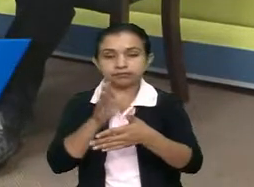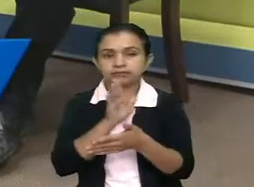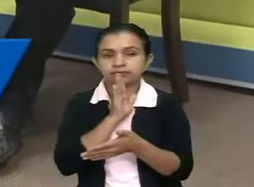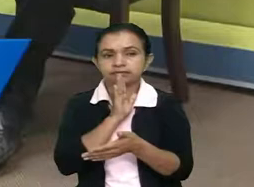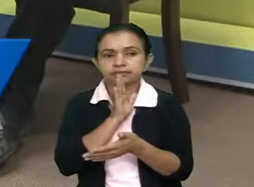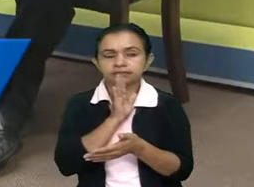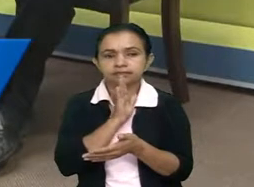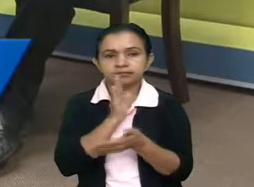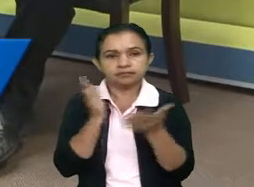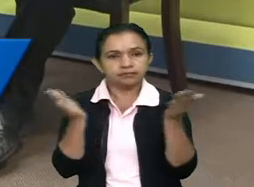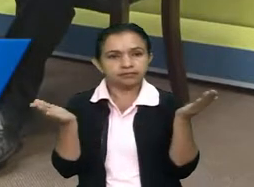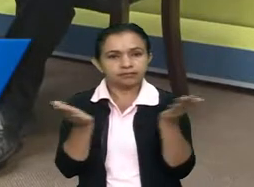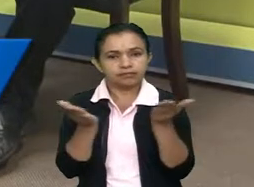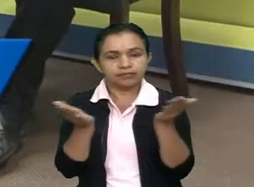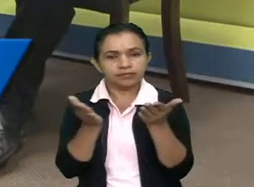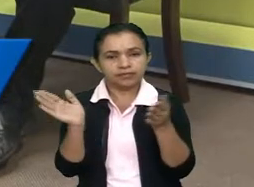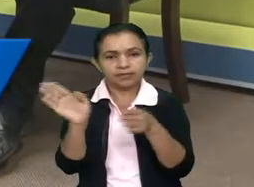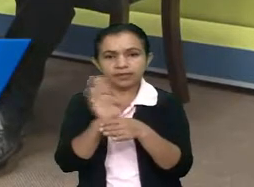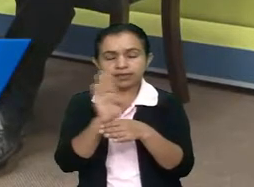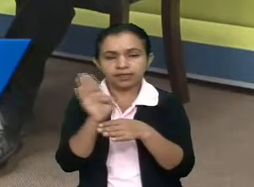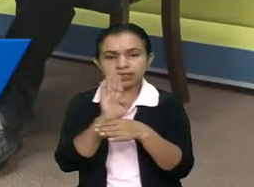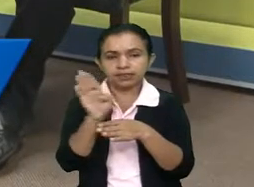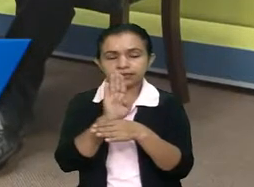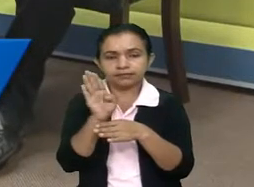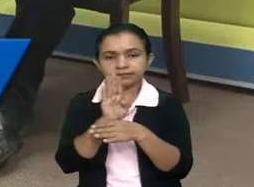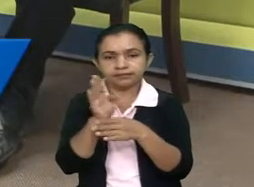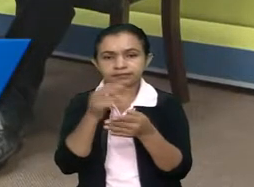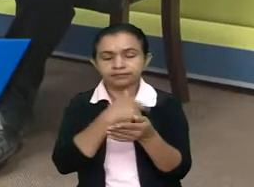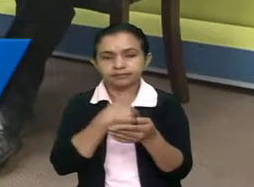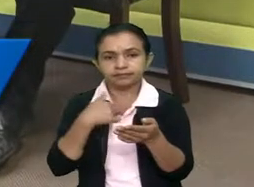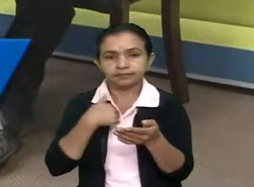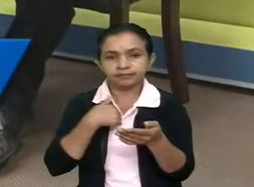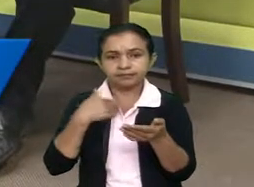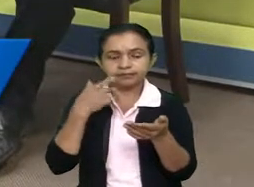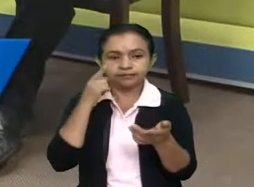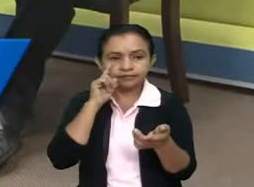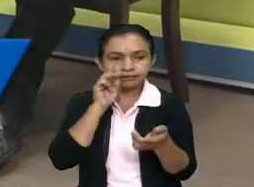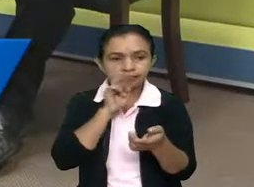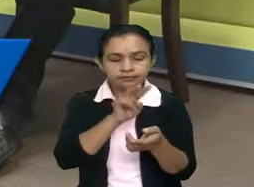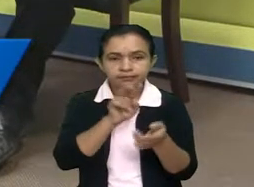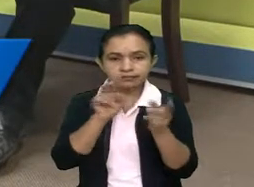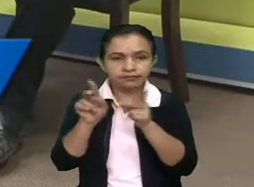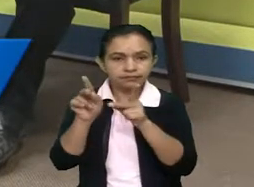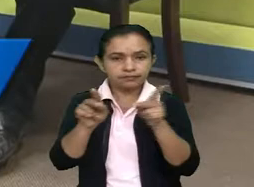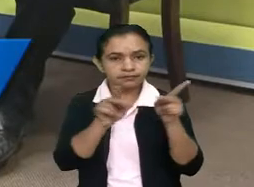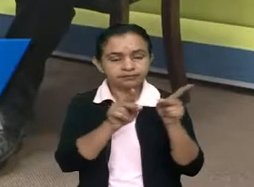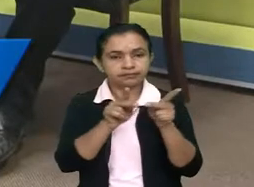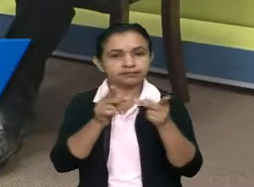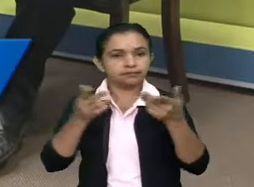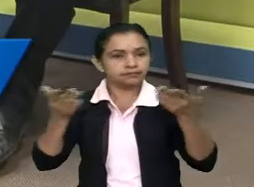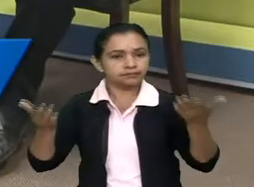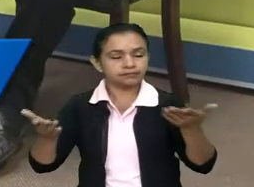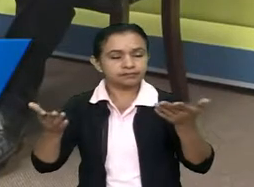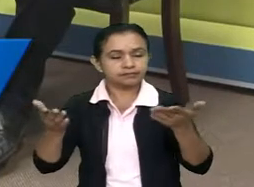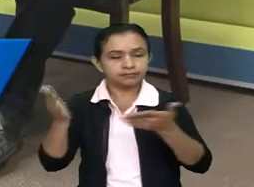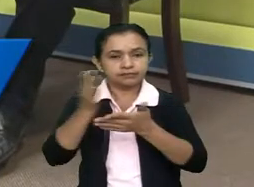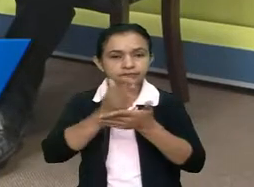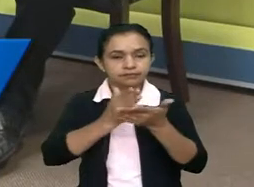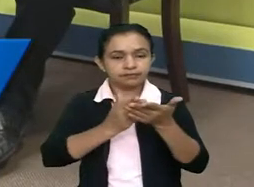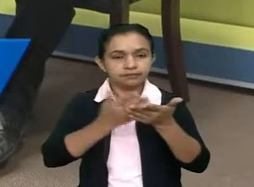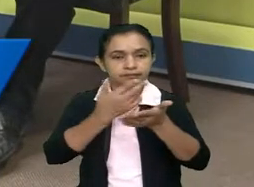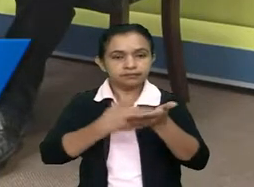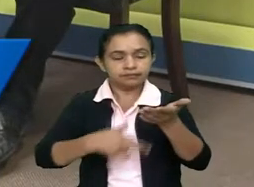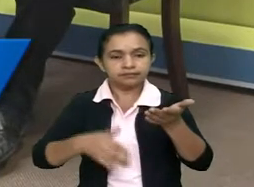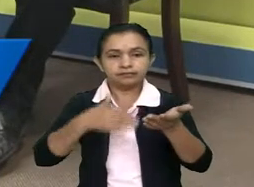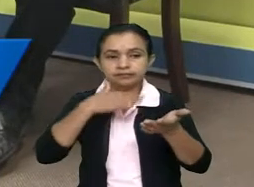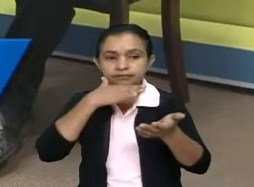como hace el banco nacional de sangre para captar aquellos y aquellos tipos de sangre que son